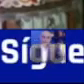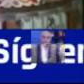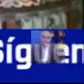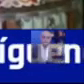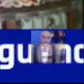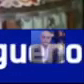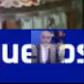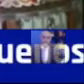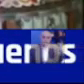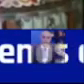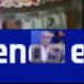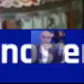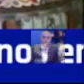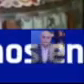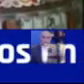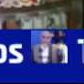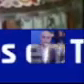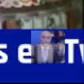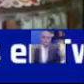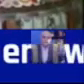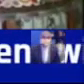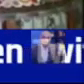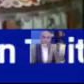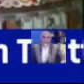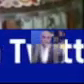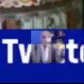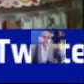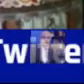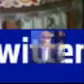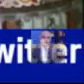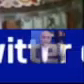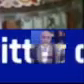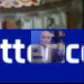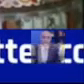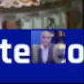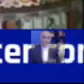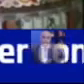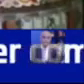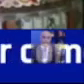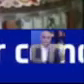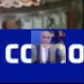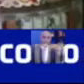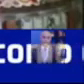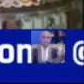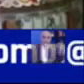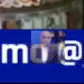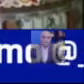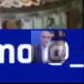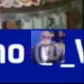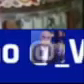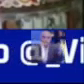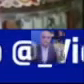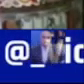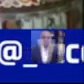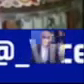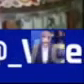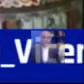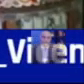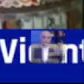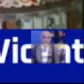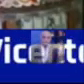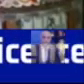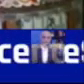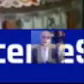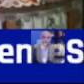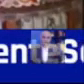es el maestro Luis Guillermo Hernández, periodista independiente, director de La Sexta W, académico